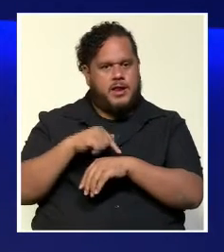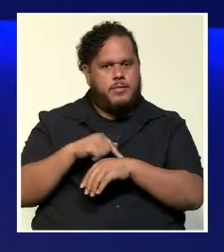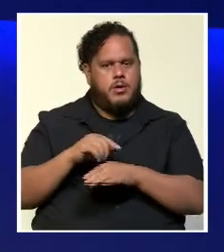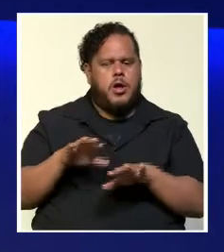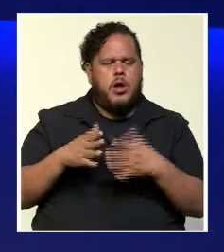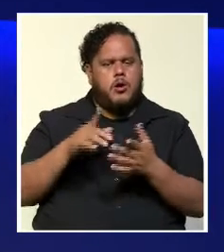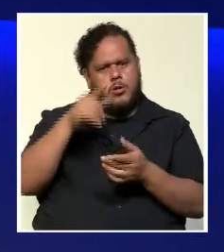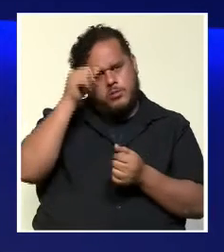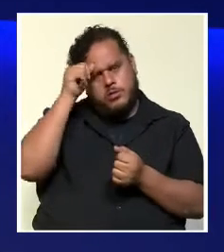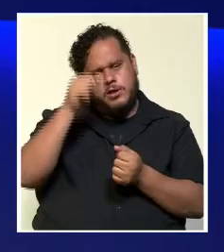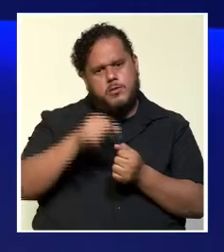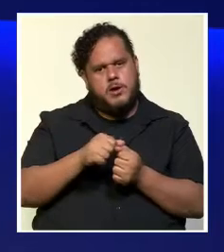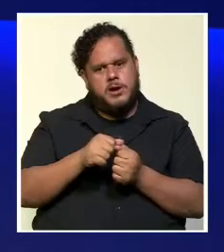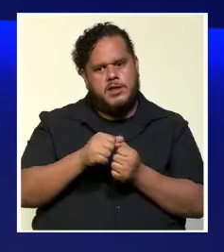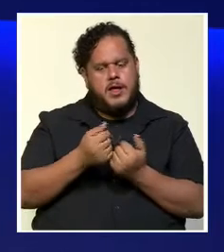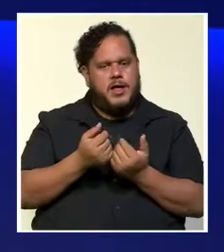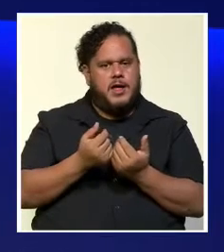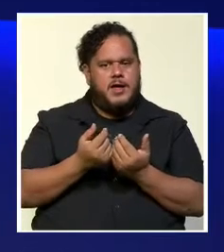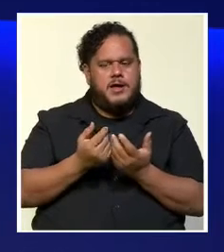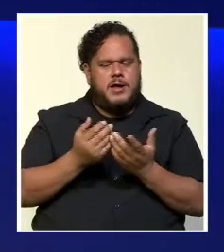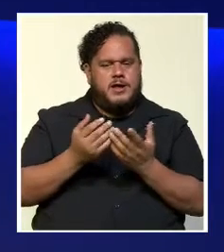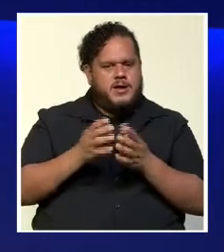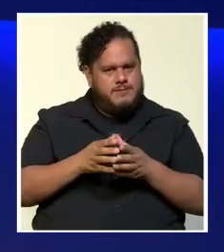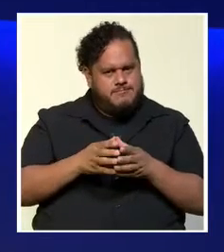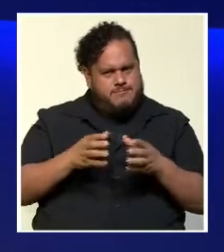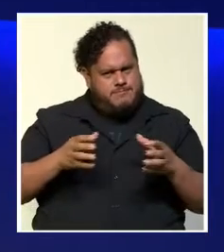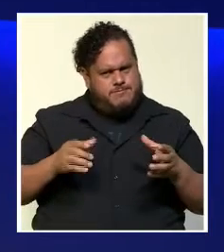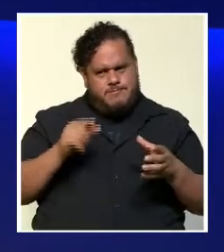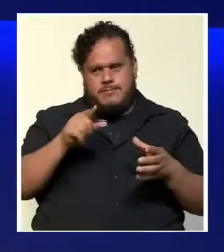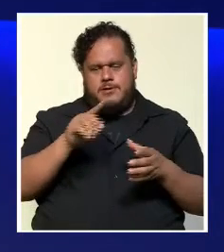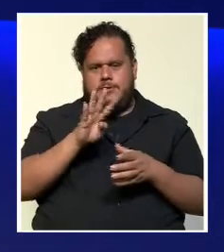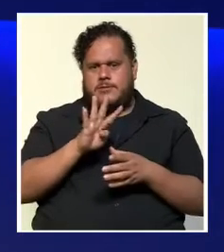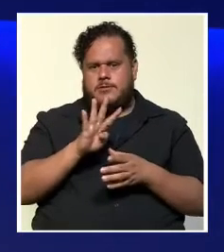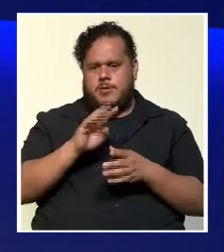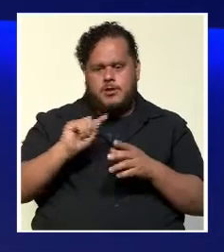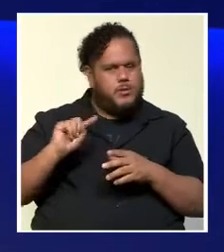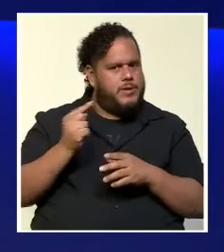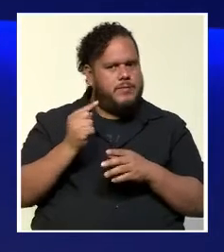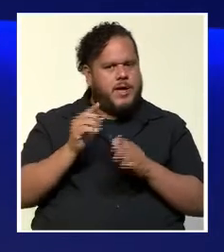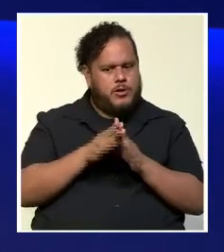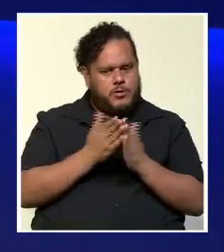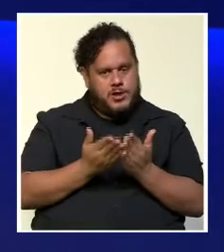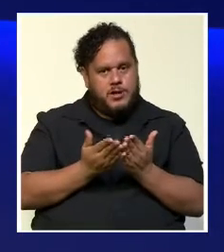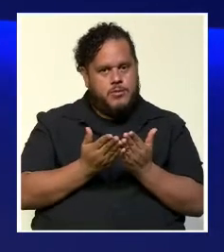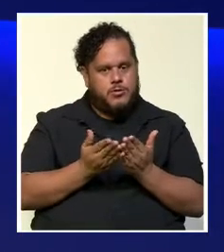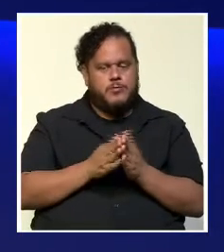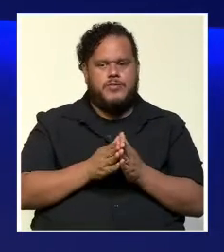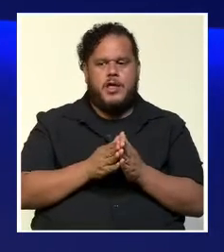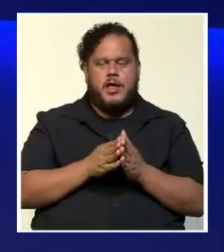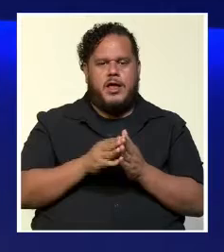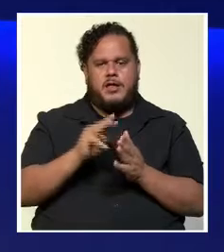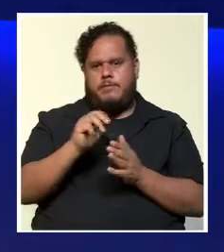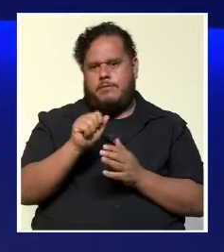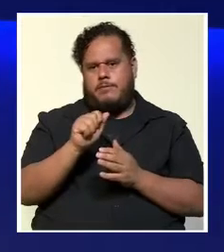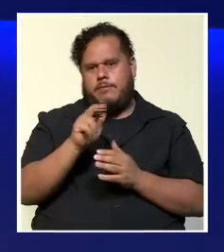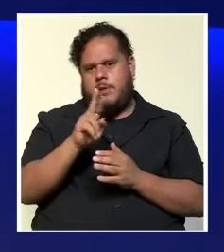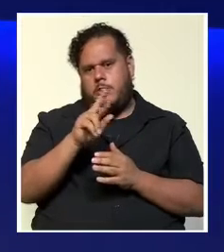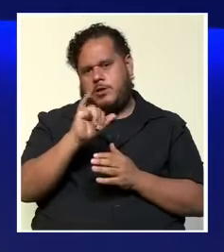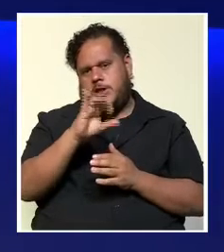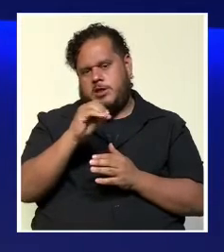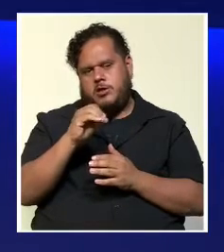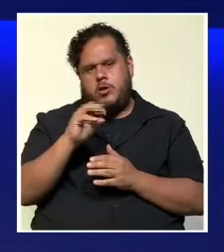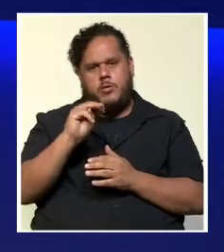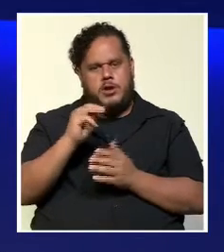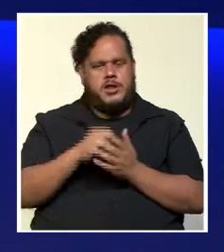¿Cómo recordás la gestación de esos 4 primeros libros, que fueron los libros de Mauricio Molina, de